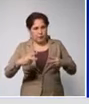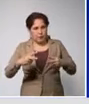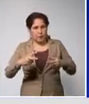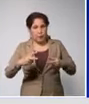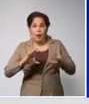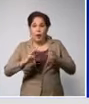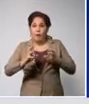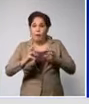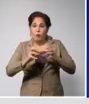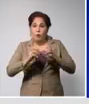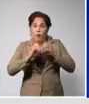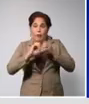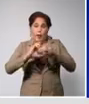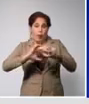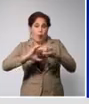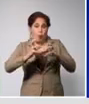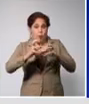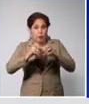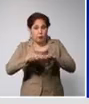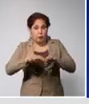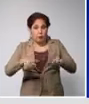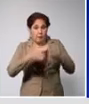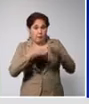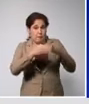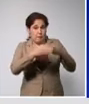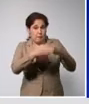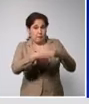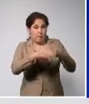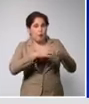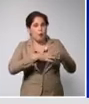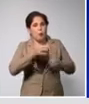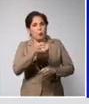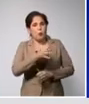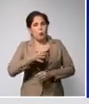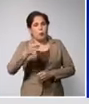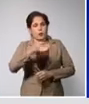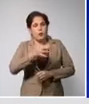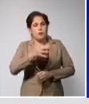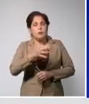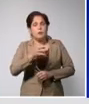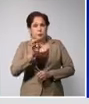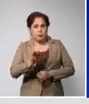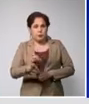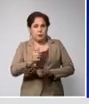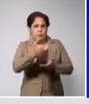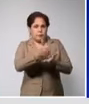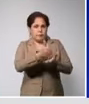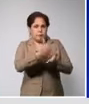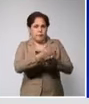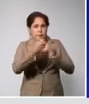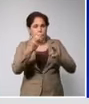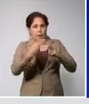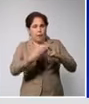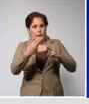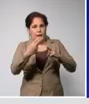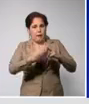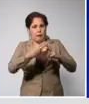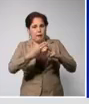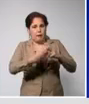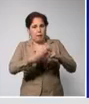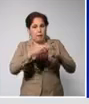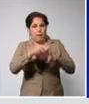complejidad mayor de esta provincia está en el municipio cabecera, en el municipio Bayamo, con una tasa